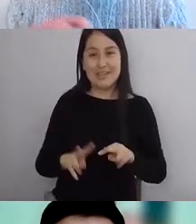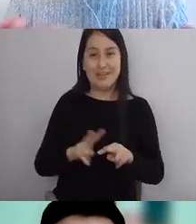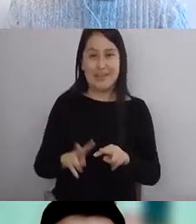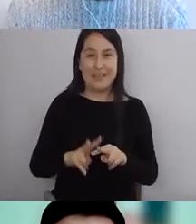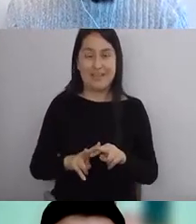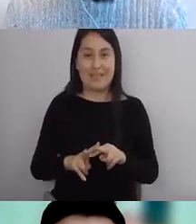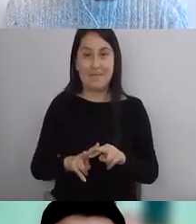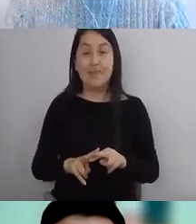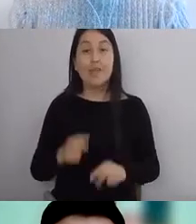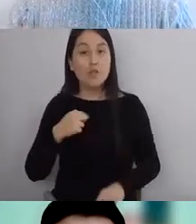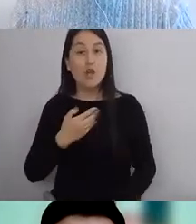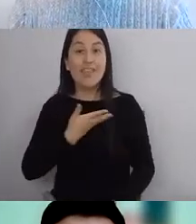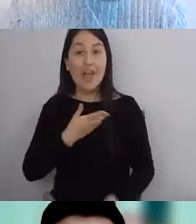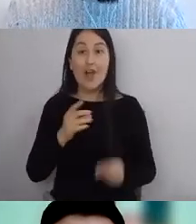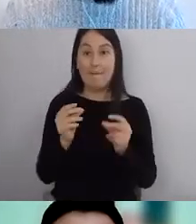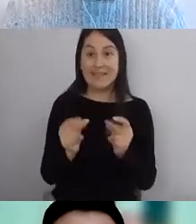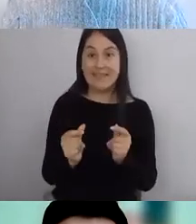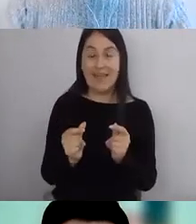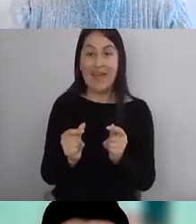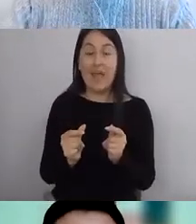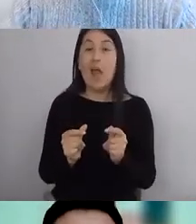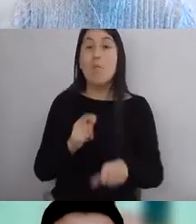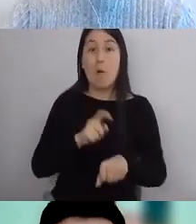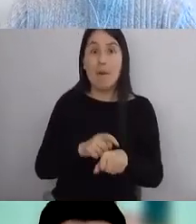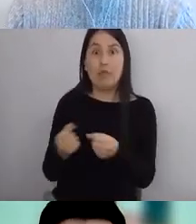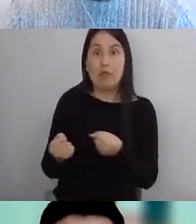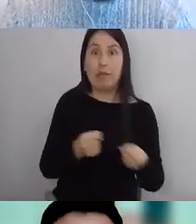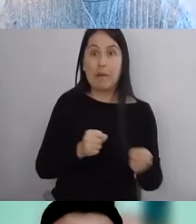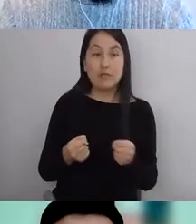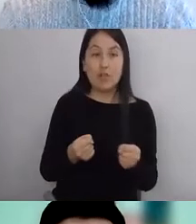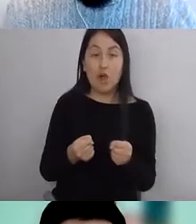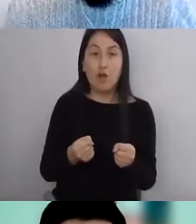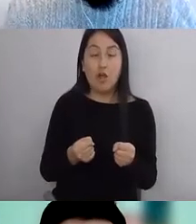tengo una capacidad para en momentos de presión poder actuar de manera